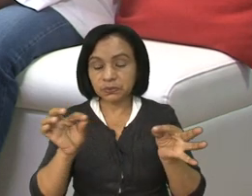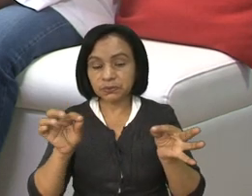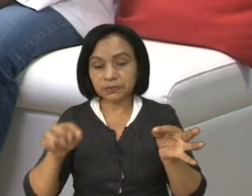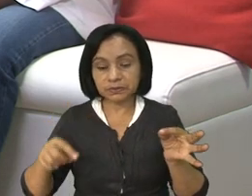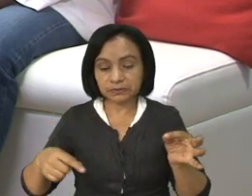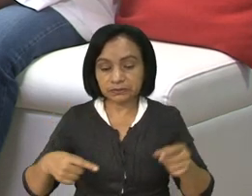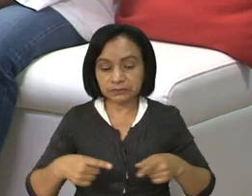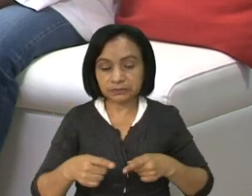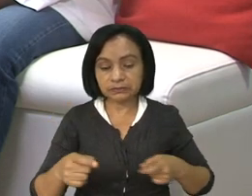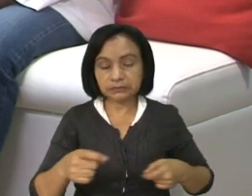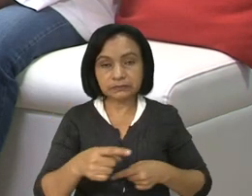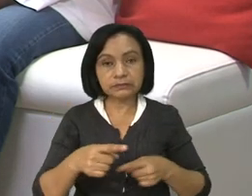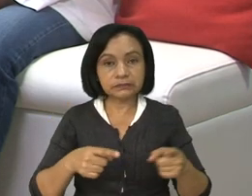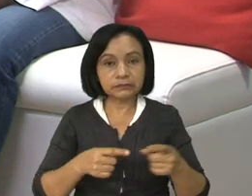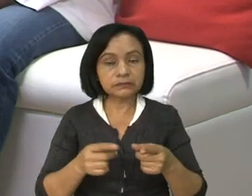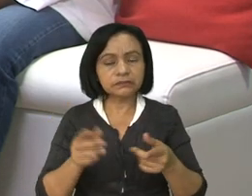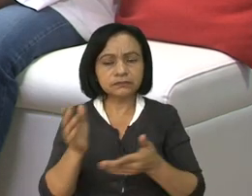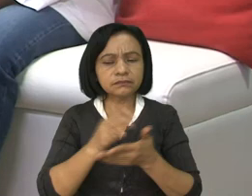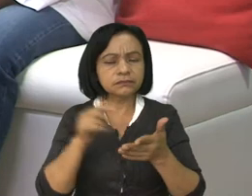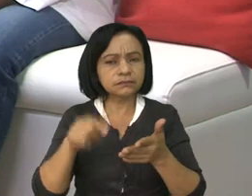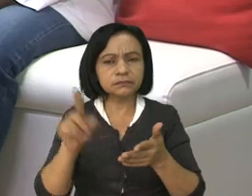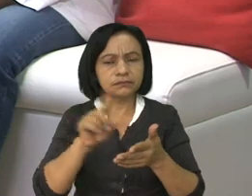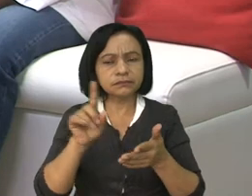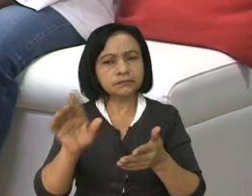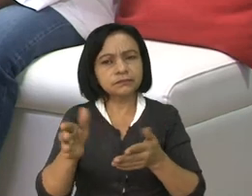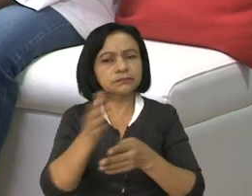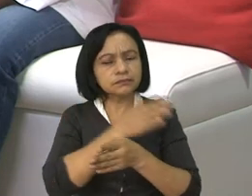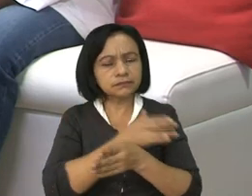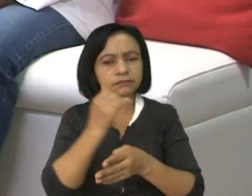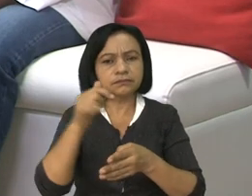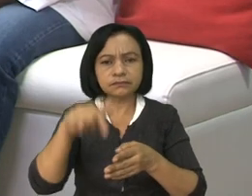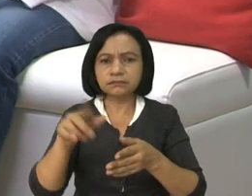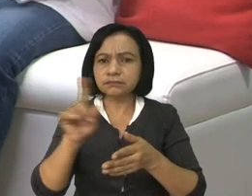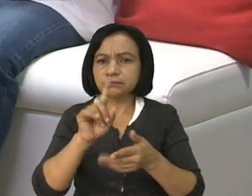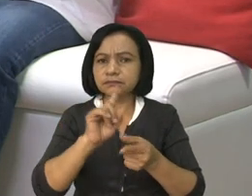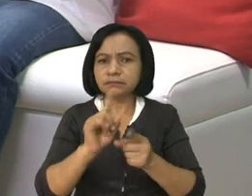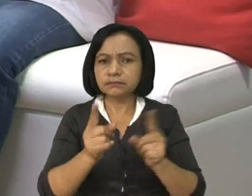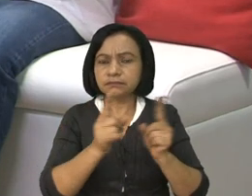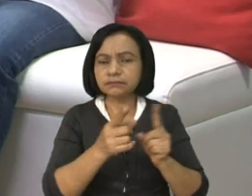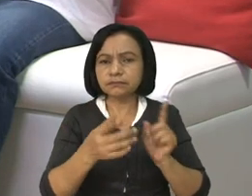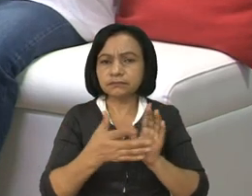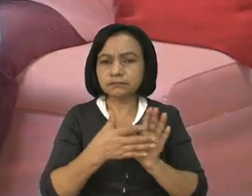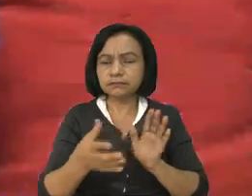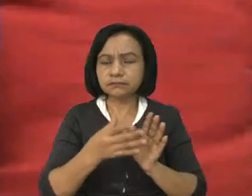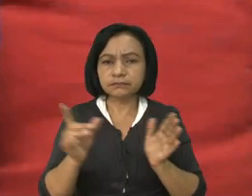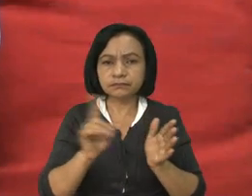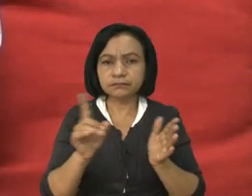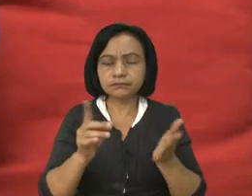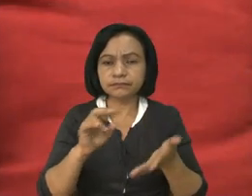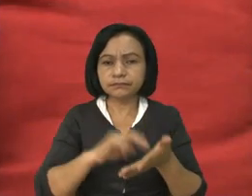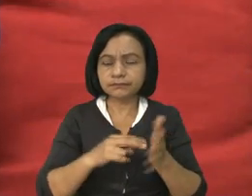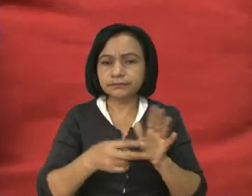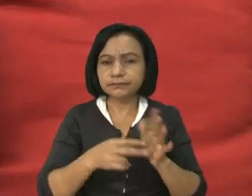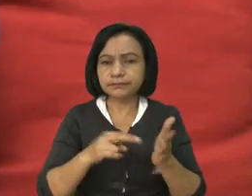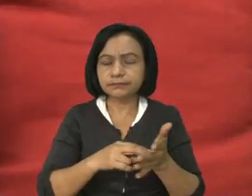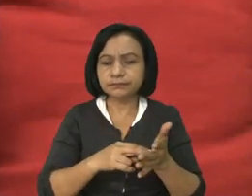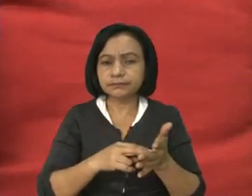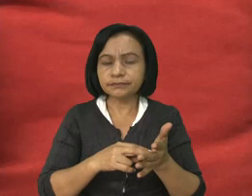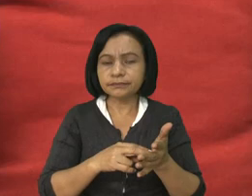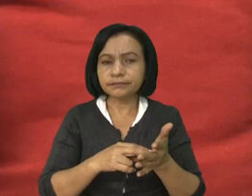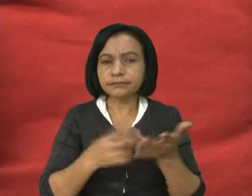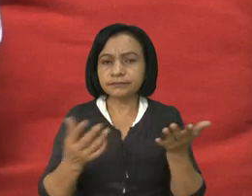Nicaragua se observaba muy poco, pero y esa es la forma de replicación. No significa que sea